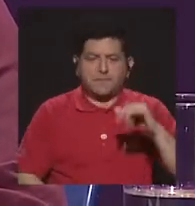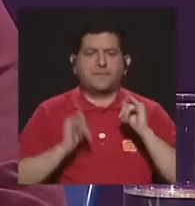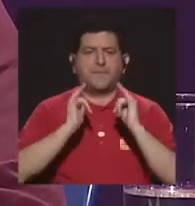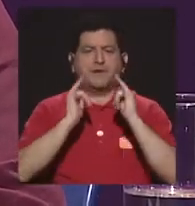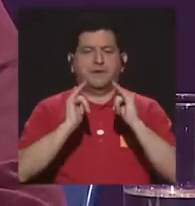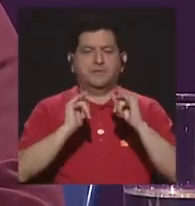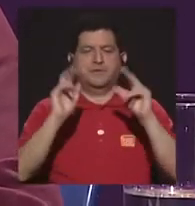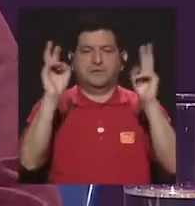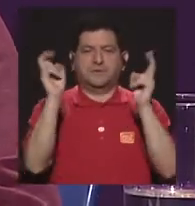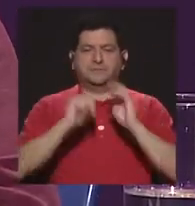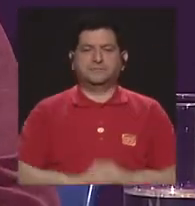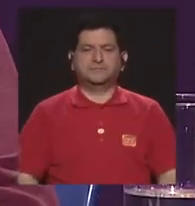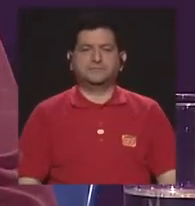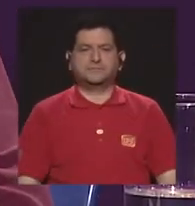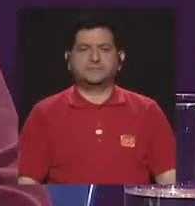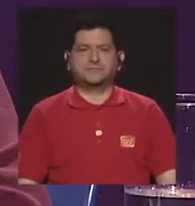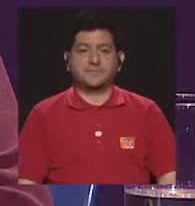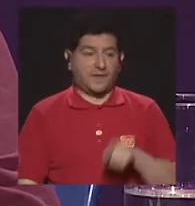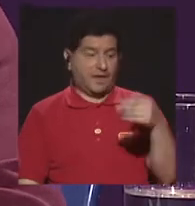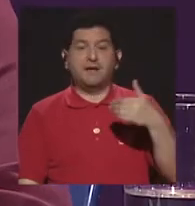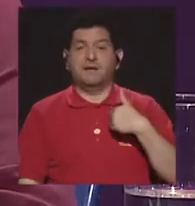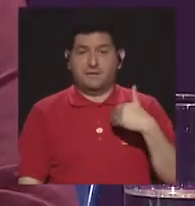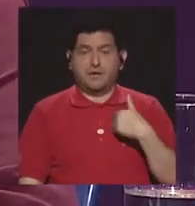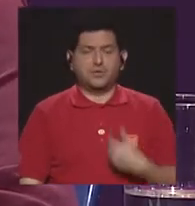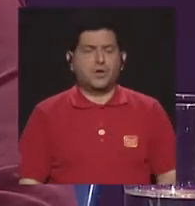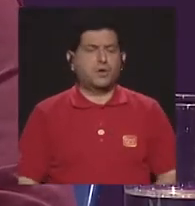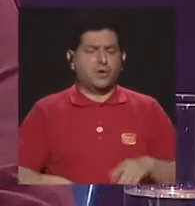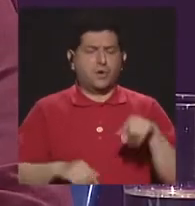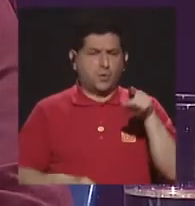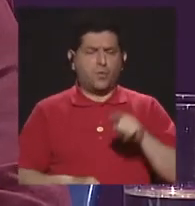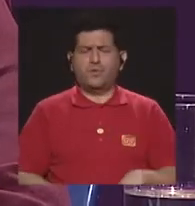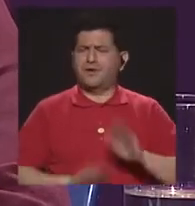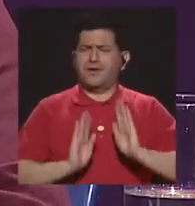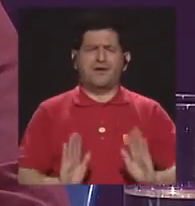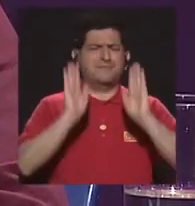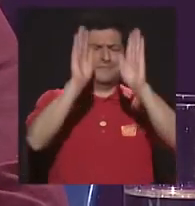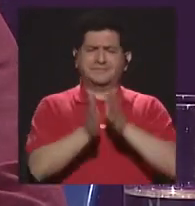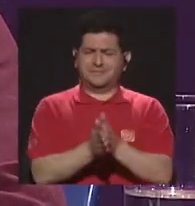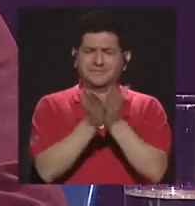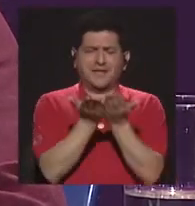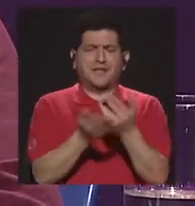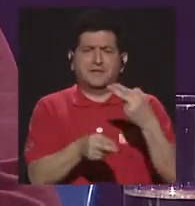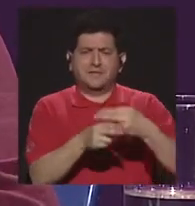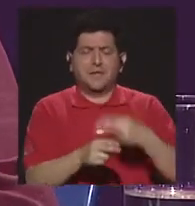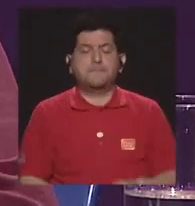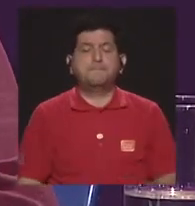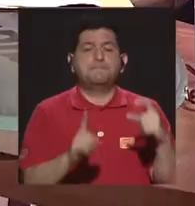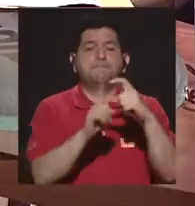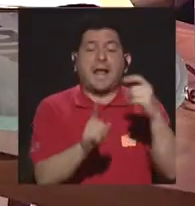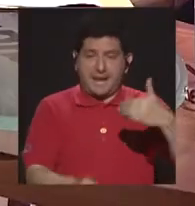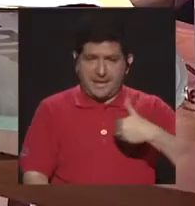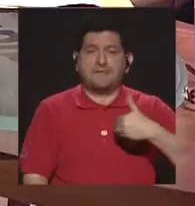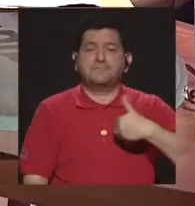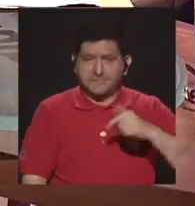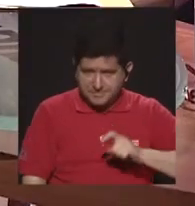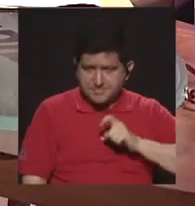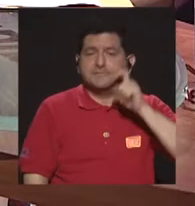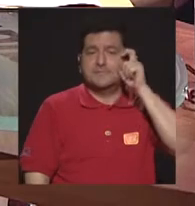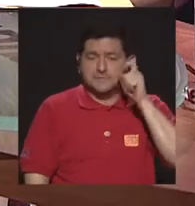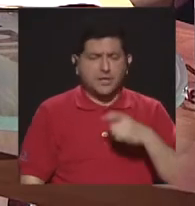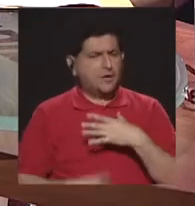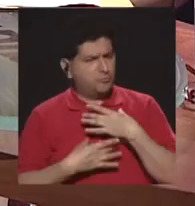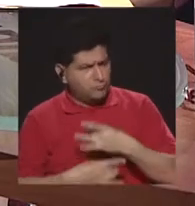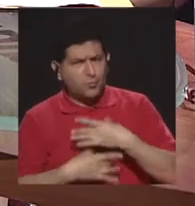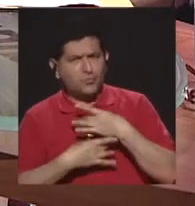Igualdad. Ella tiene un extraordinario libro que se llama Las palabras tienen sexo, que tenemos mucho